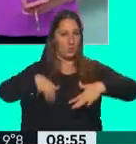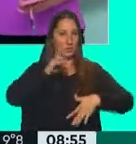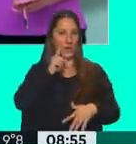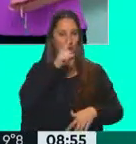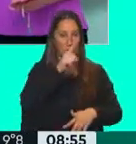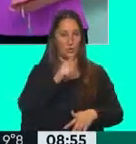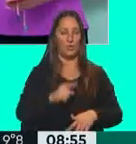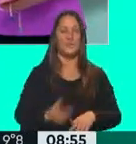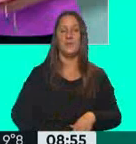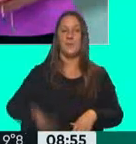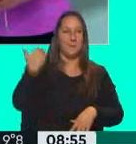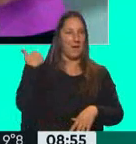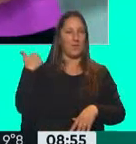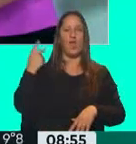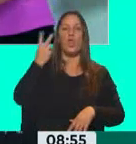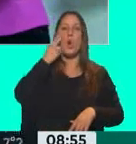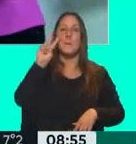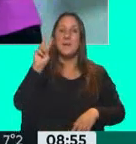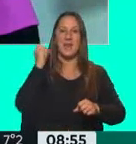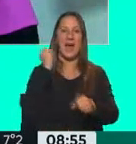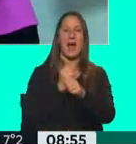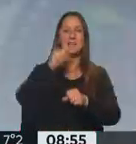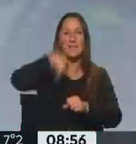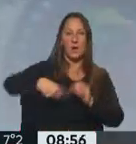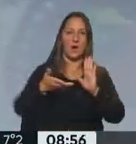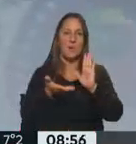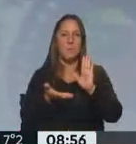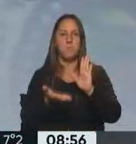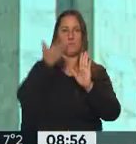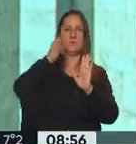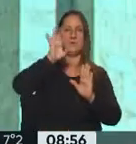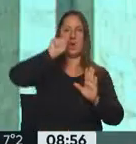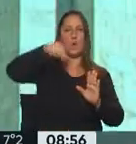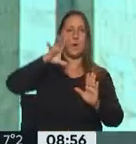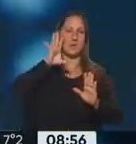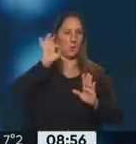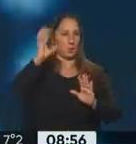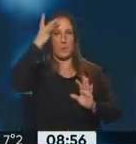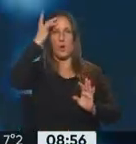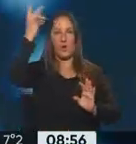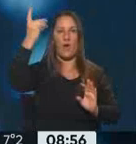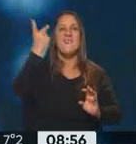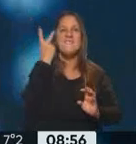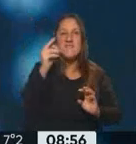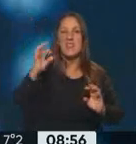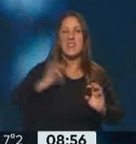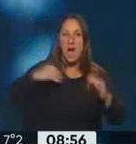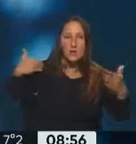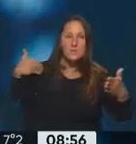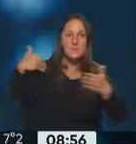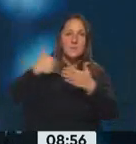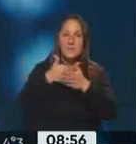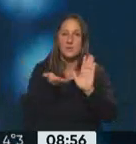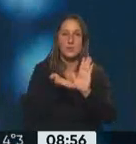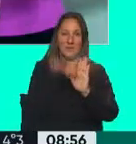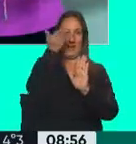hecho no había habido una suba desde el año 2000 a félix o se la considera histórica claro por eso hacía más de 20 años que no se realizaba una suba